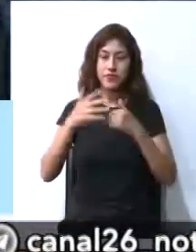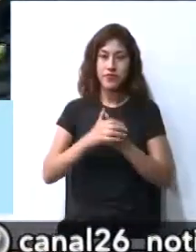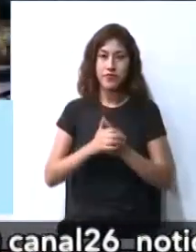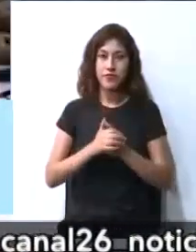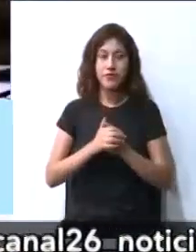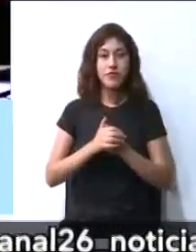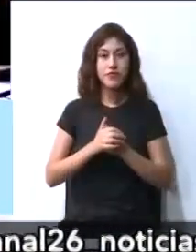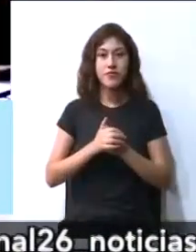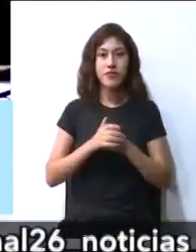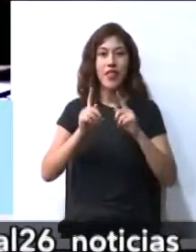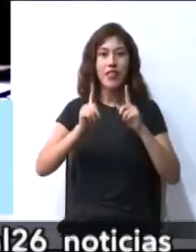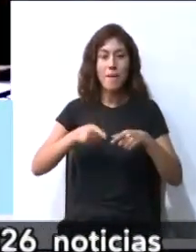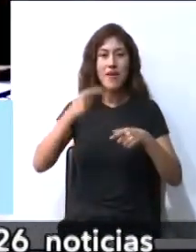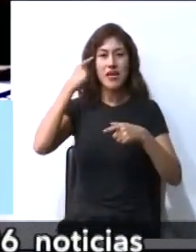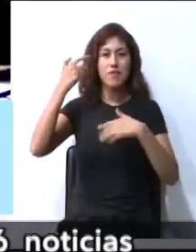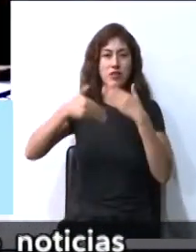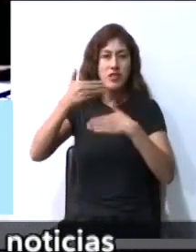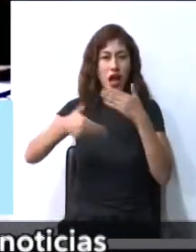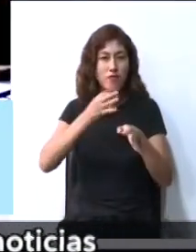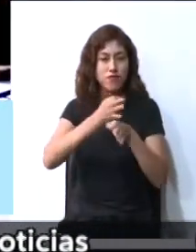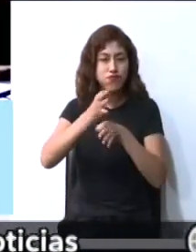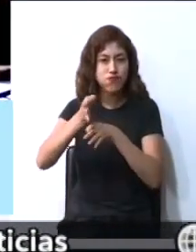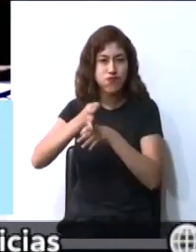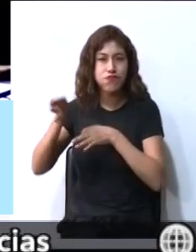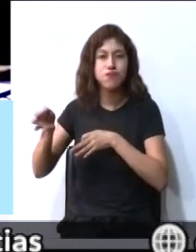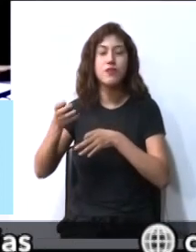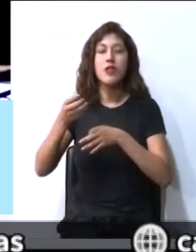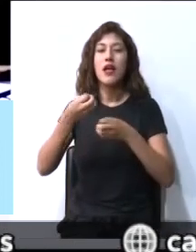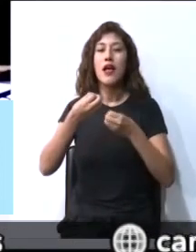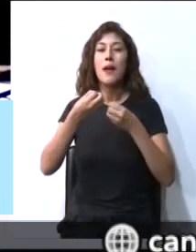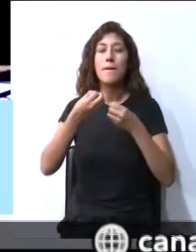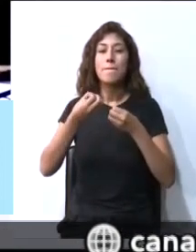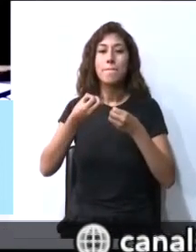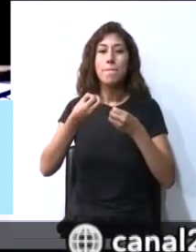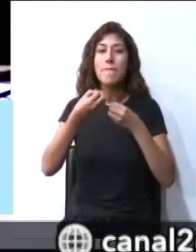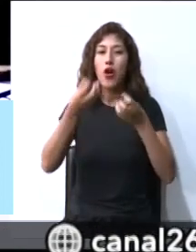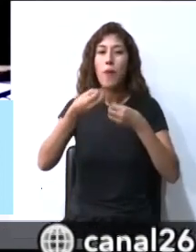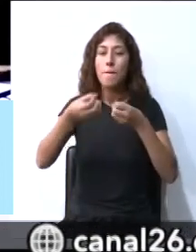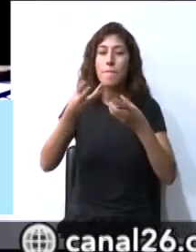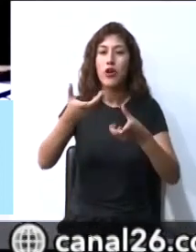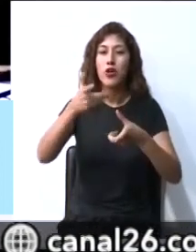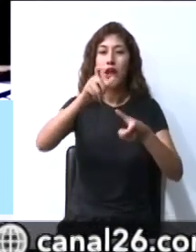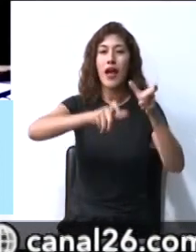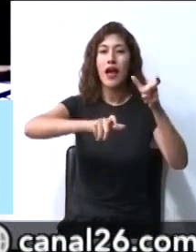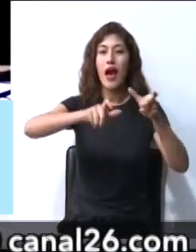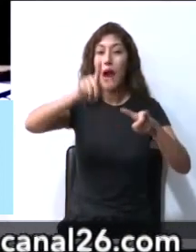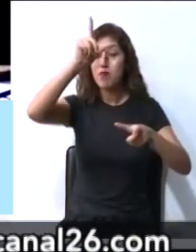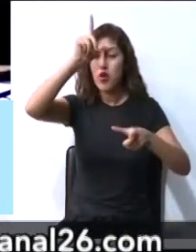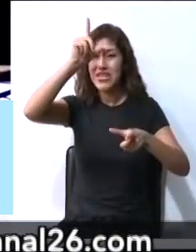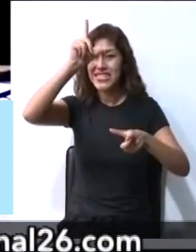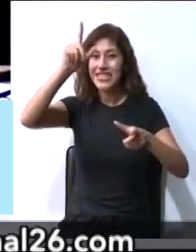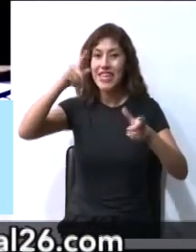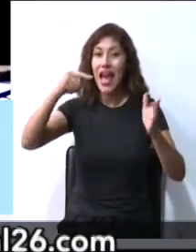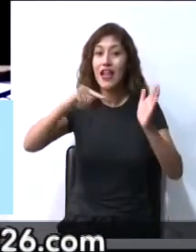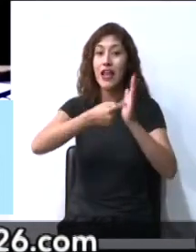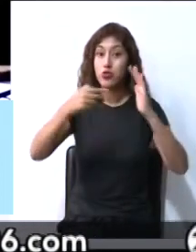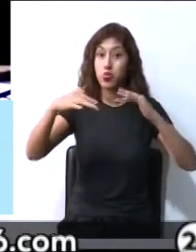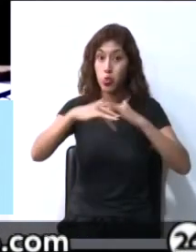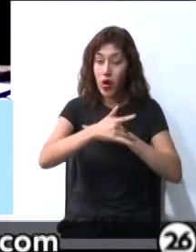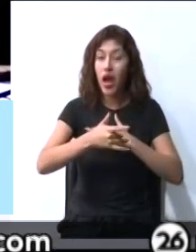Entrenamos, capacitamos y le dimos el mejor equipamiento a los 26.000 policías de la ciudad. Invertimos